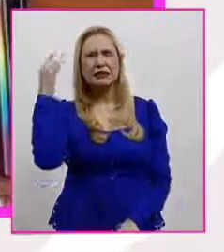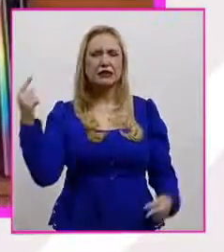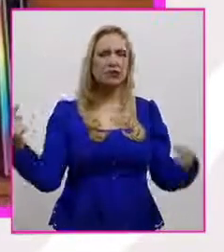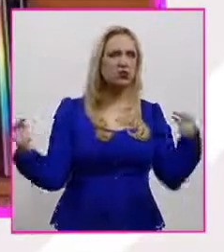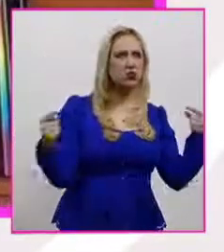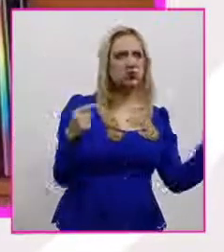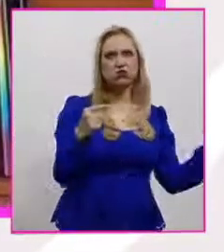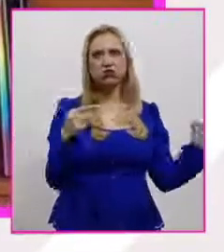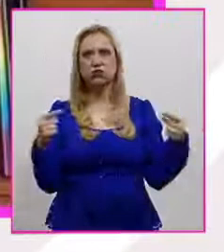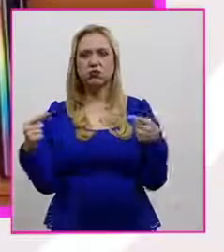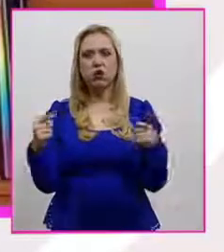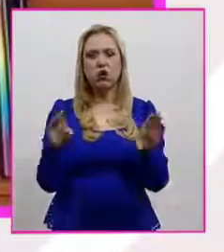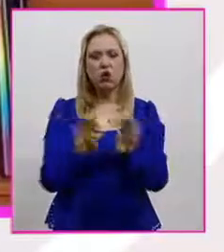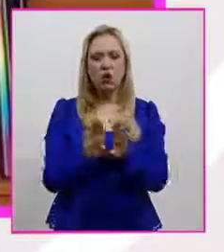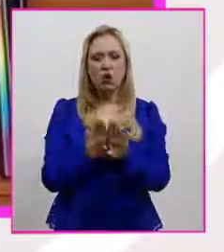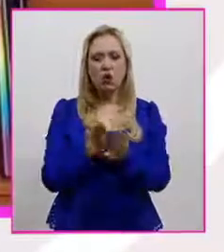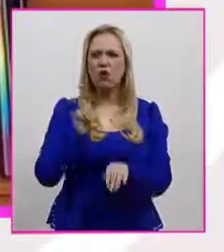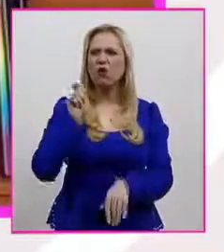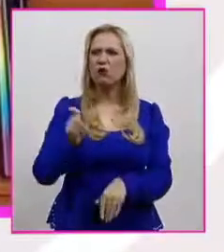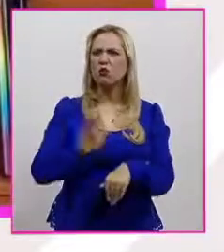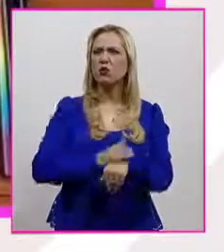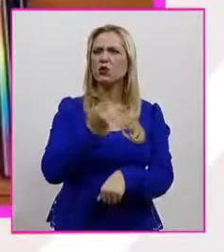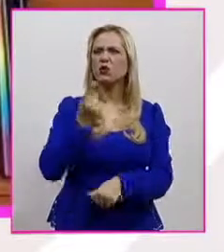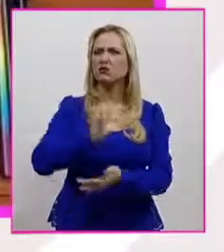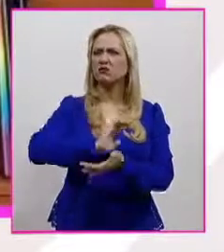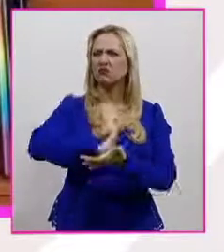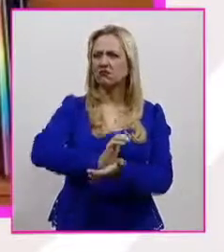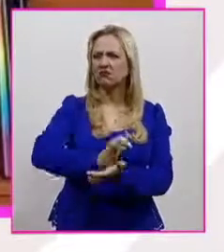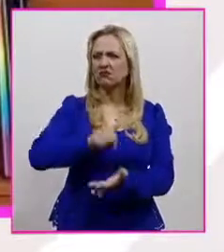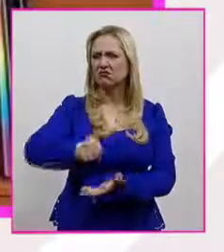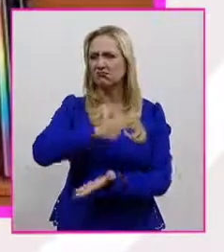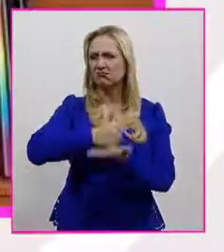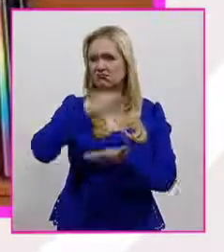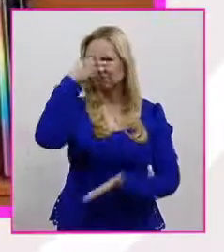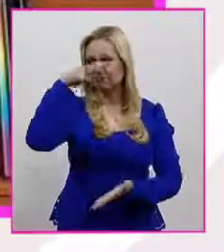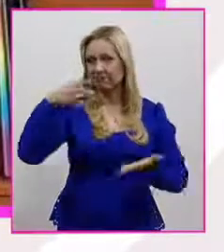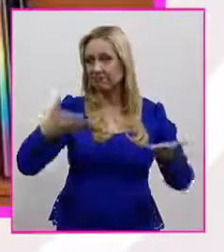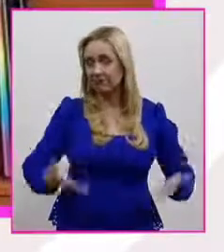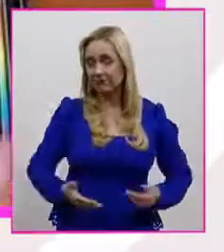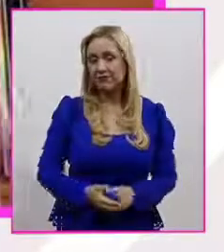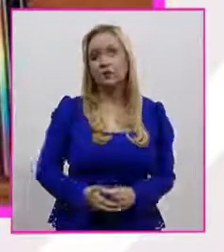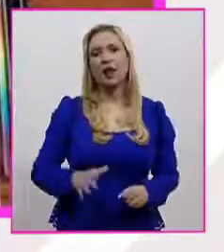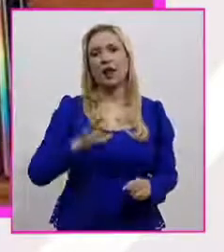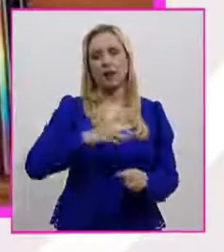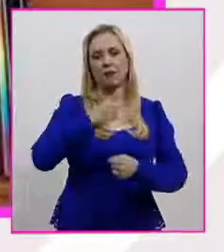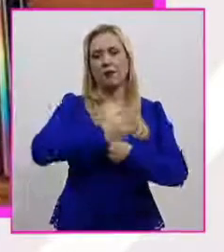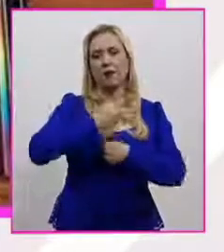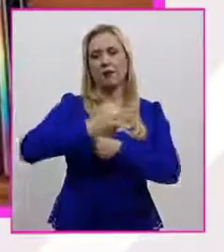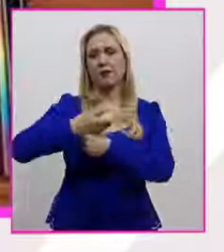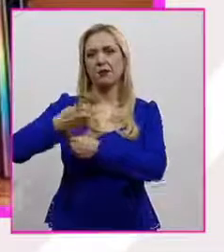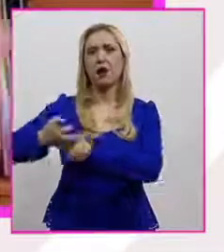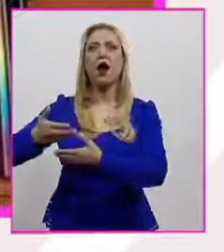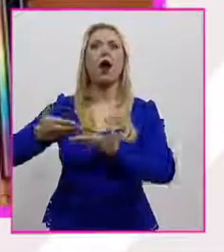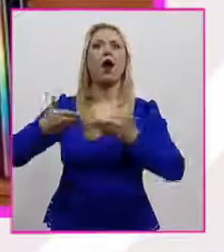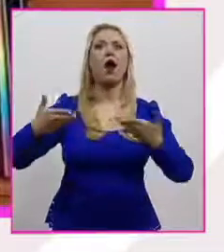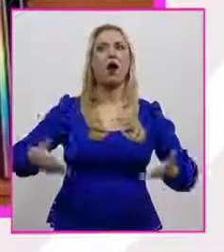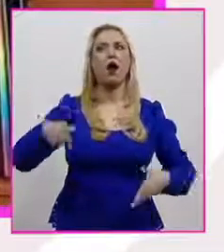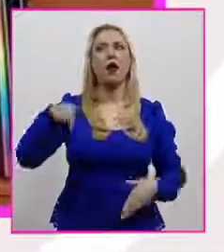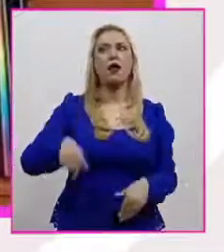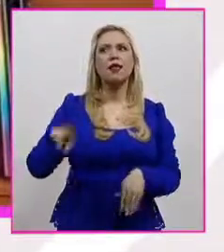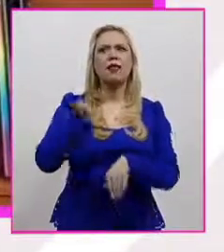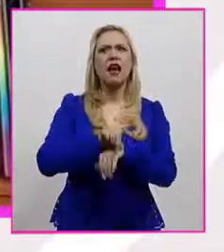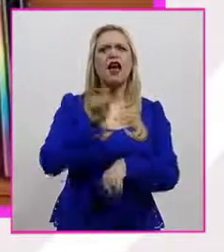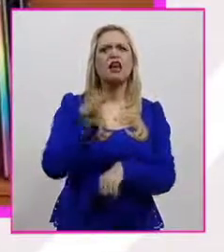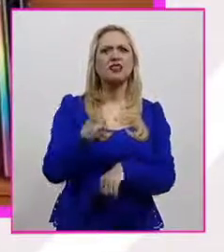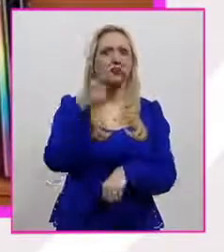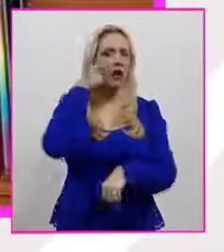fenómeno discriminatorio en la Ciudad de México. Esta serie de programas la estamos dedicando a hablar sobre el racismo, porque el racismo existe